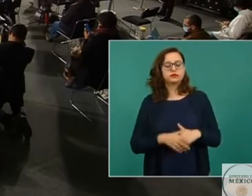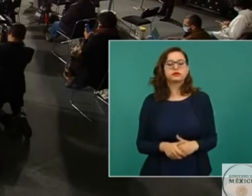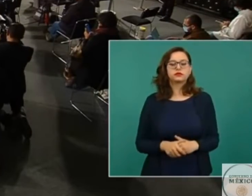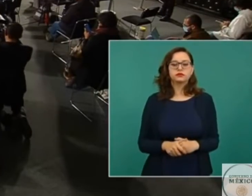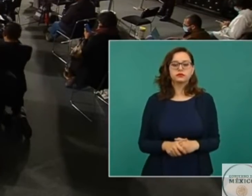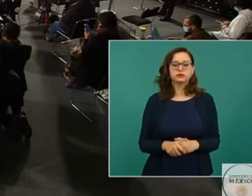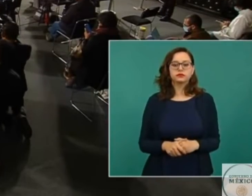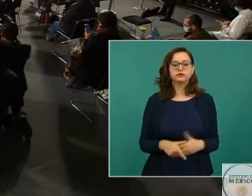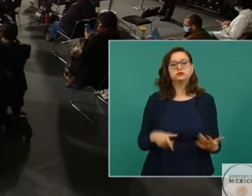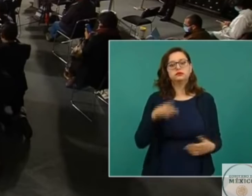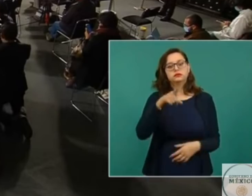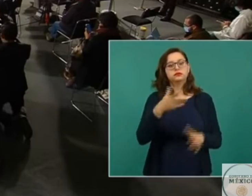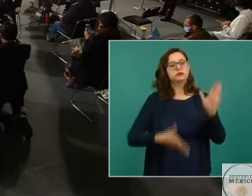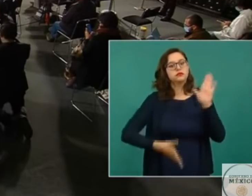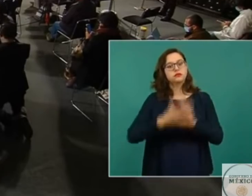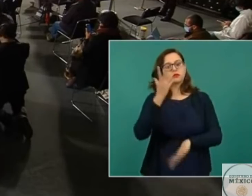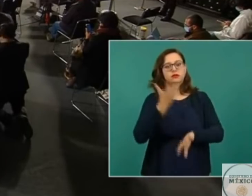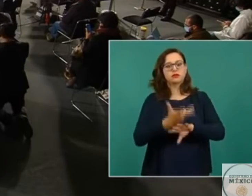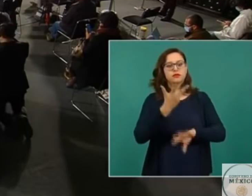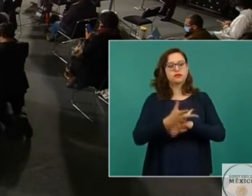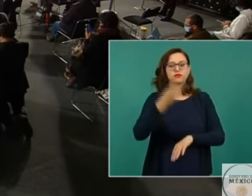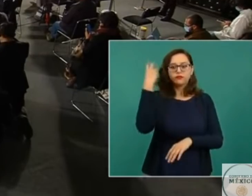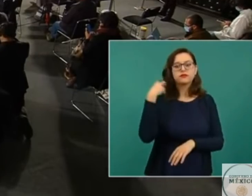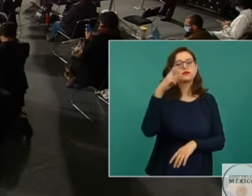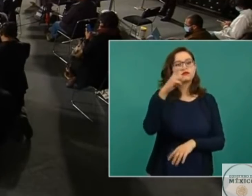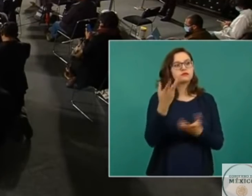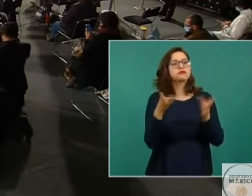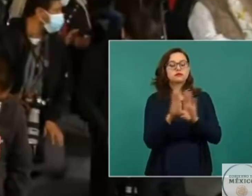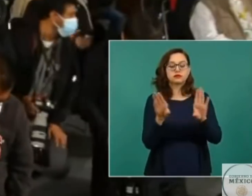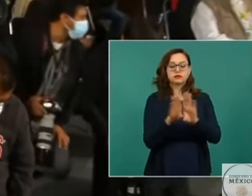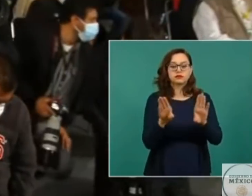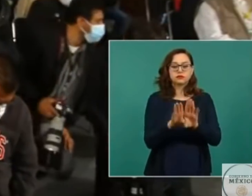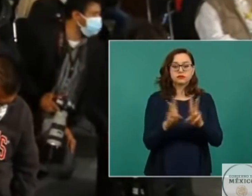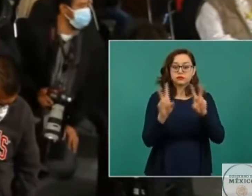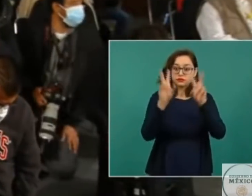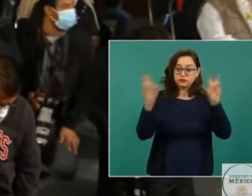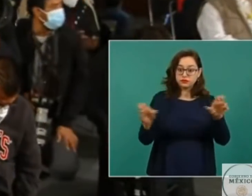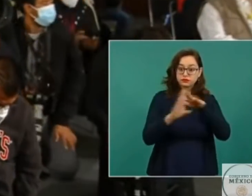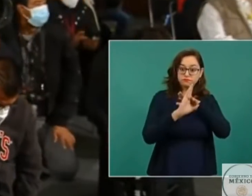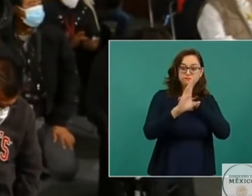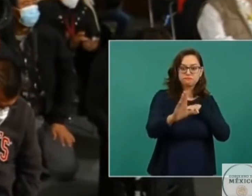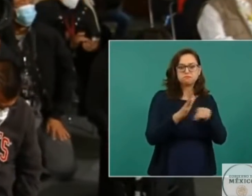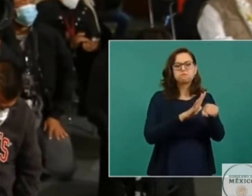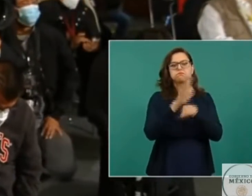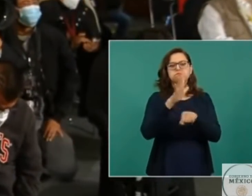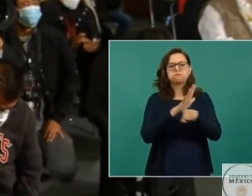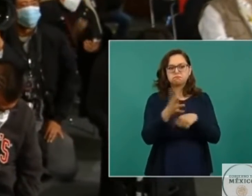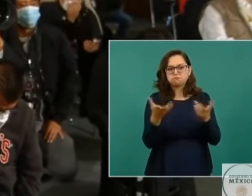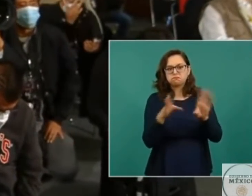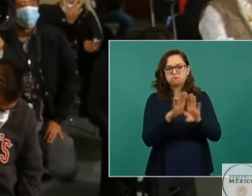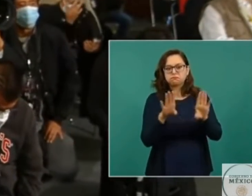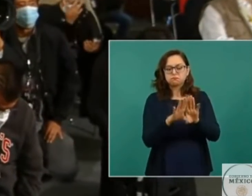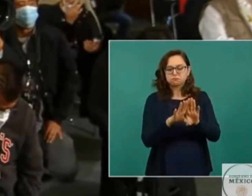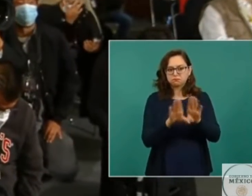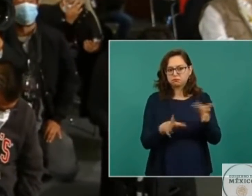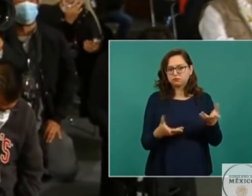un balance de su viaje a Washington. Yo le preguntaría concretamente sobre los temas de migración. Por un lado, este